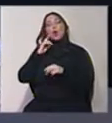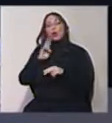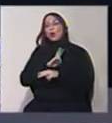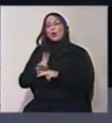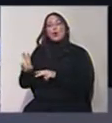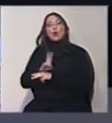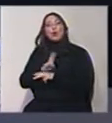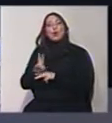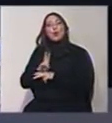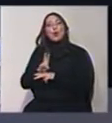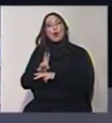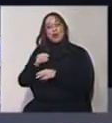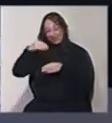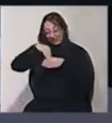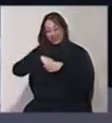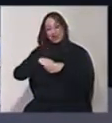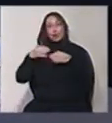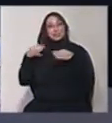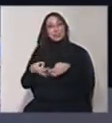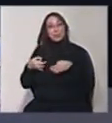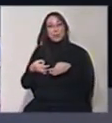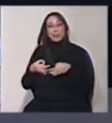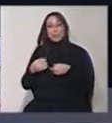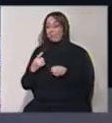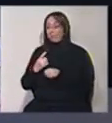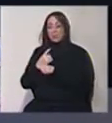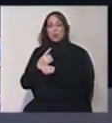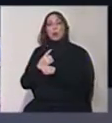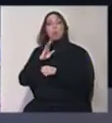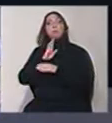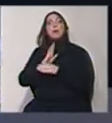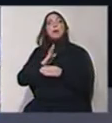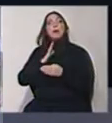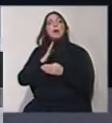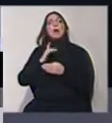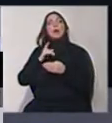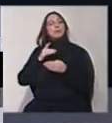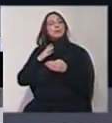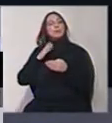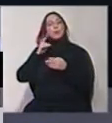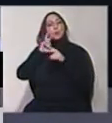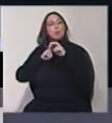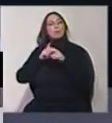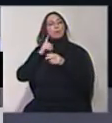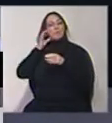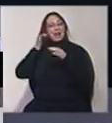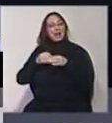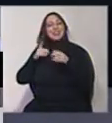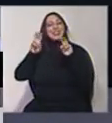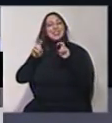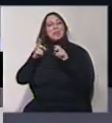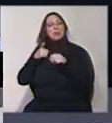la seguridad. Creo que en primer lugar estamos parcializando, flechando la cancha en un tema que tiene varios